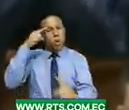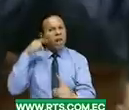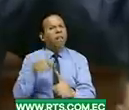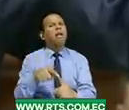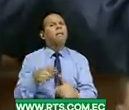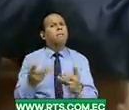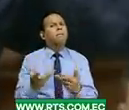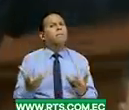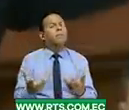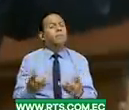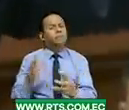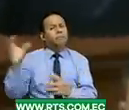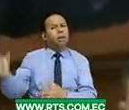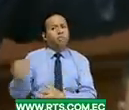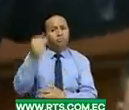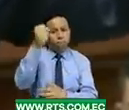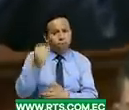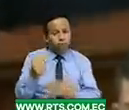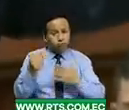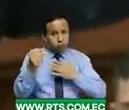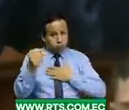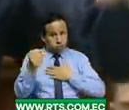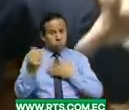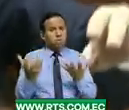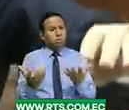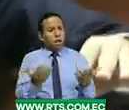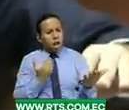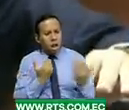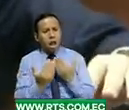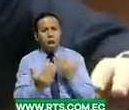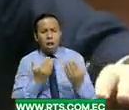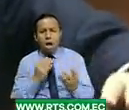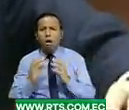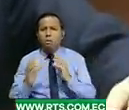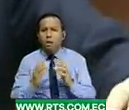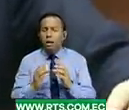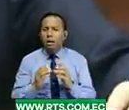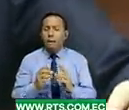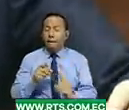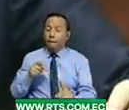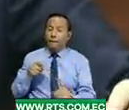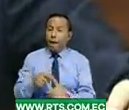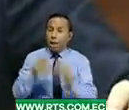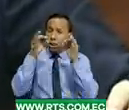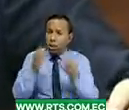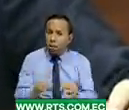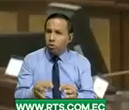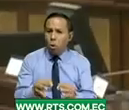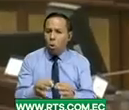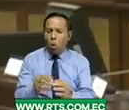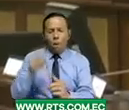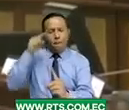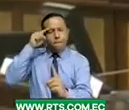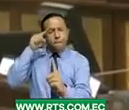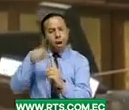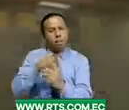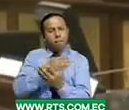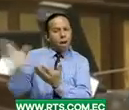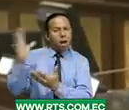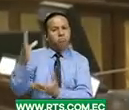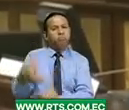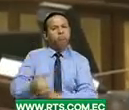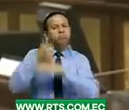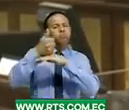intentaron acercarse a la verdad, sino meramente al poder. La bancada